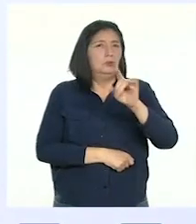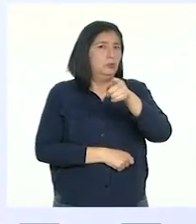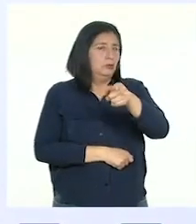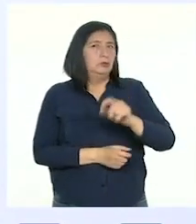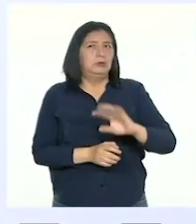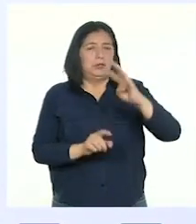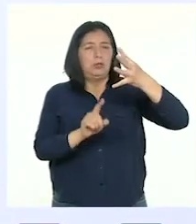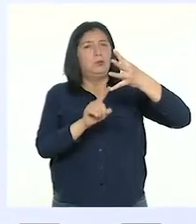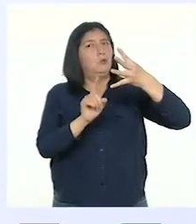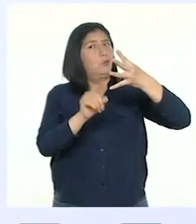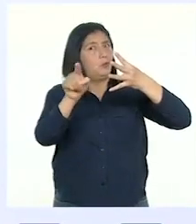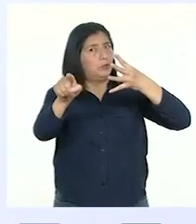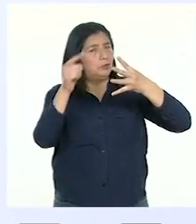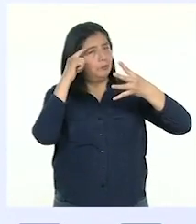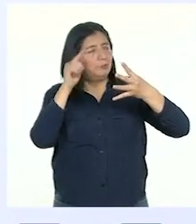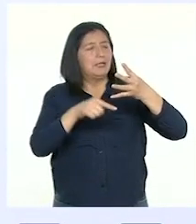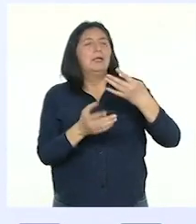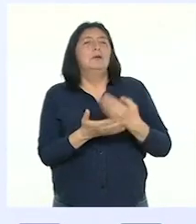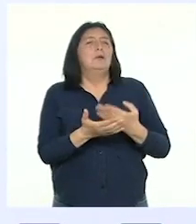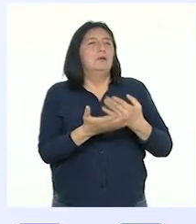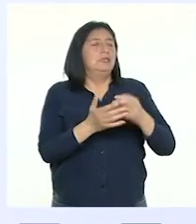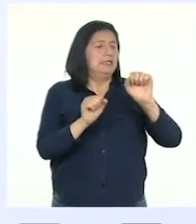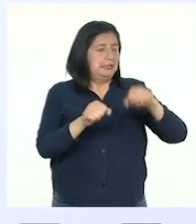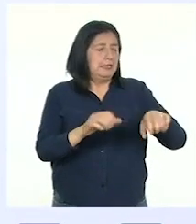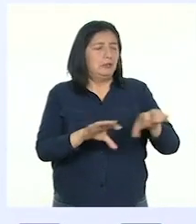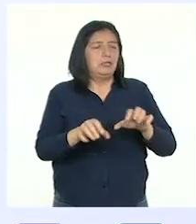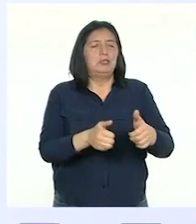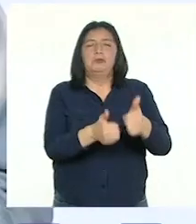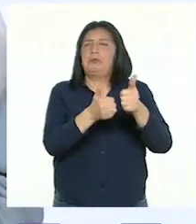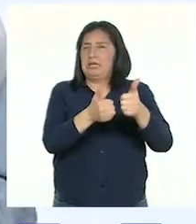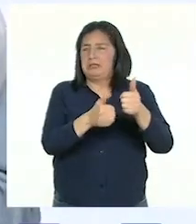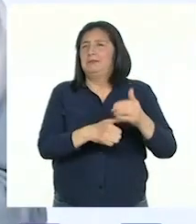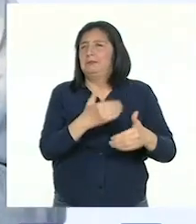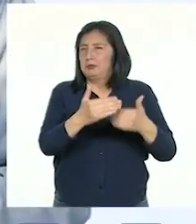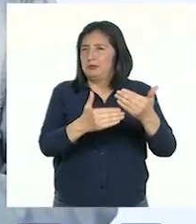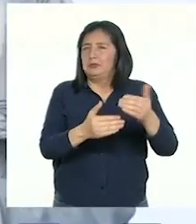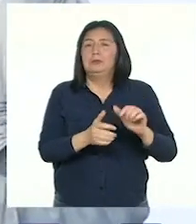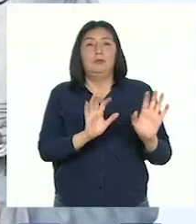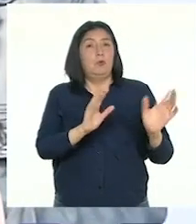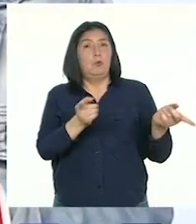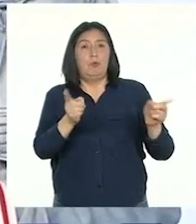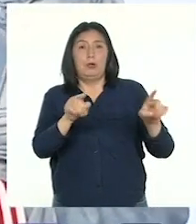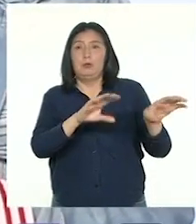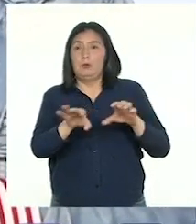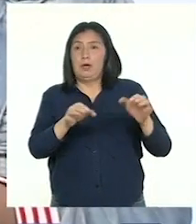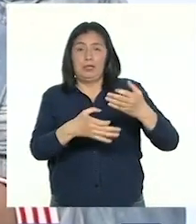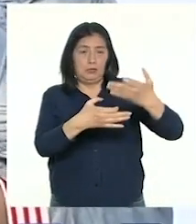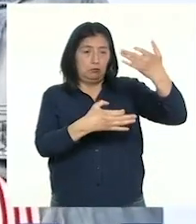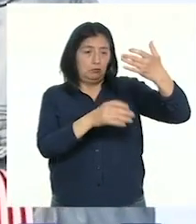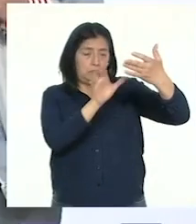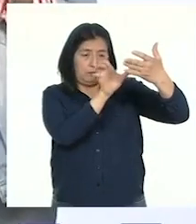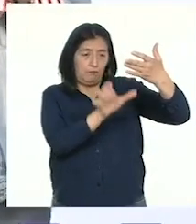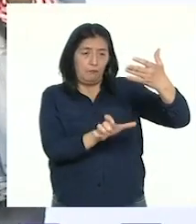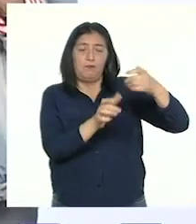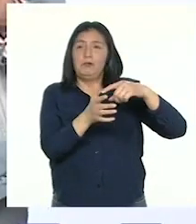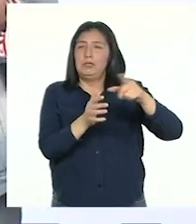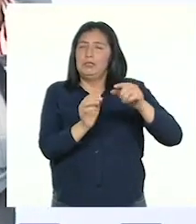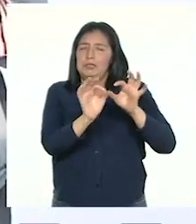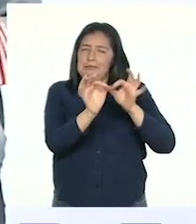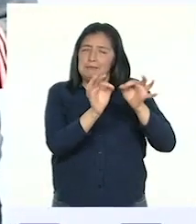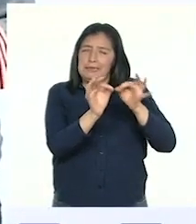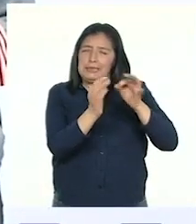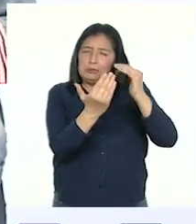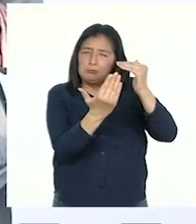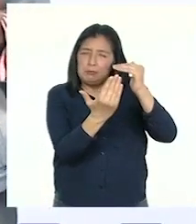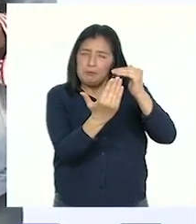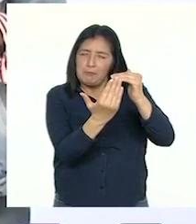el cuarto criterio que los ayude a corroborar que están haciendo un buen proceso. Cuando elaboren sus fichas descriptivas, no olviden hacerlo